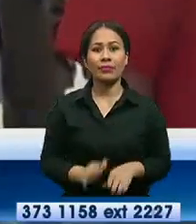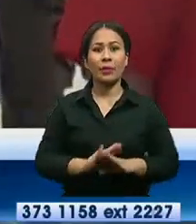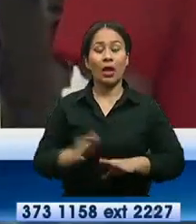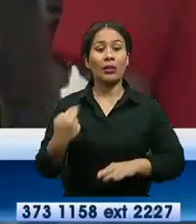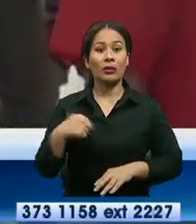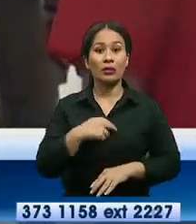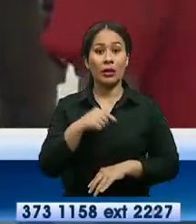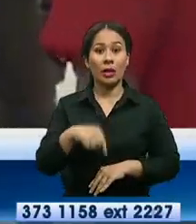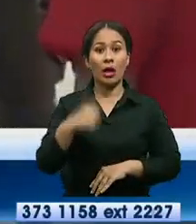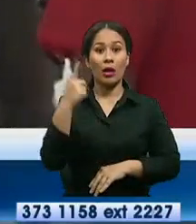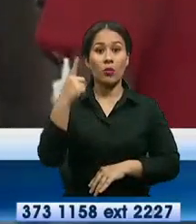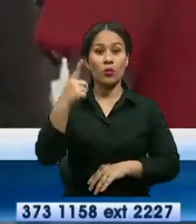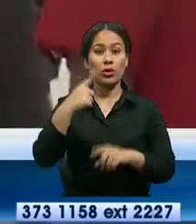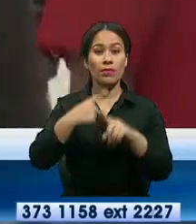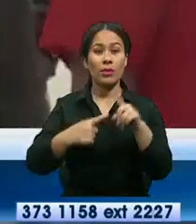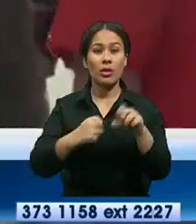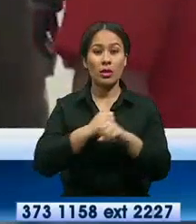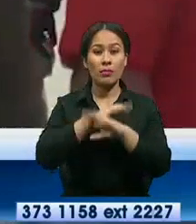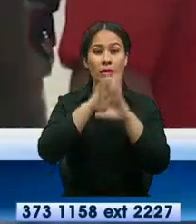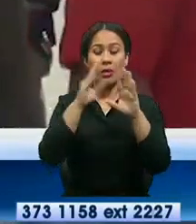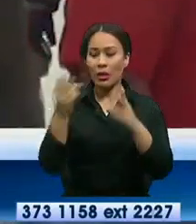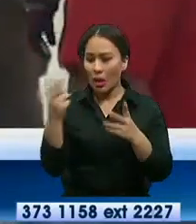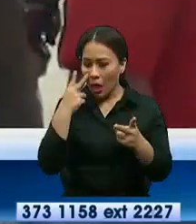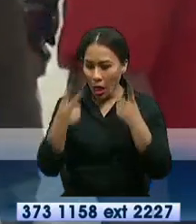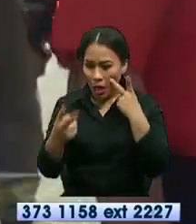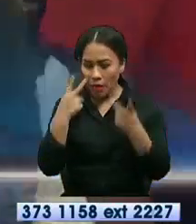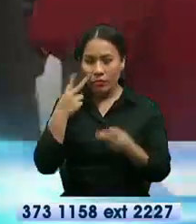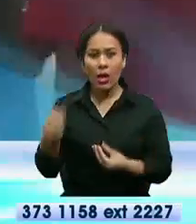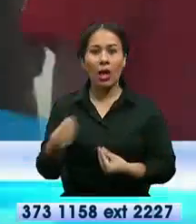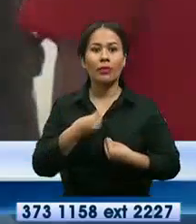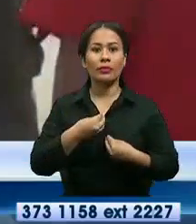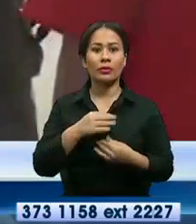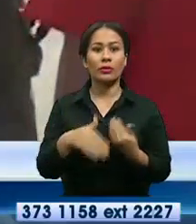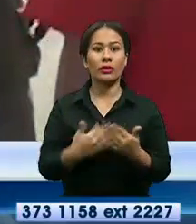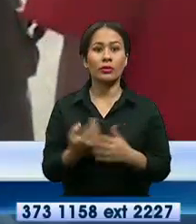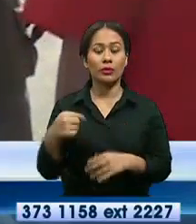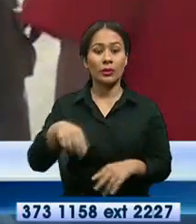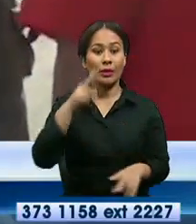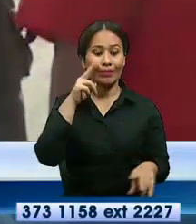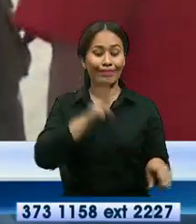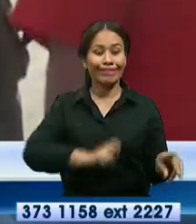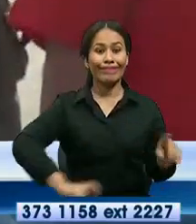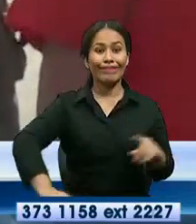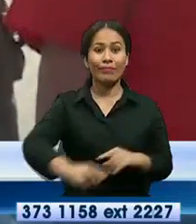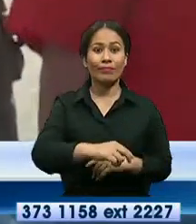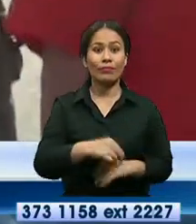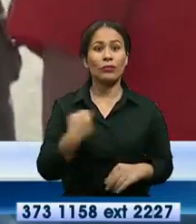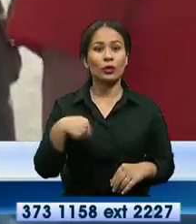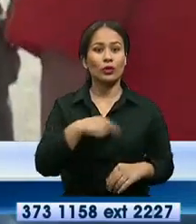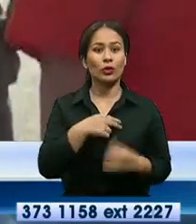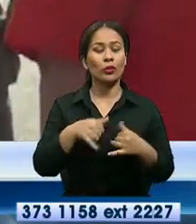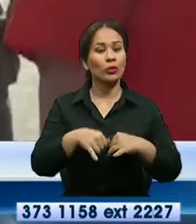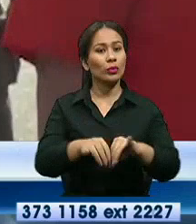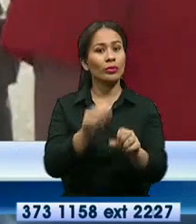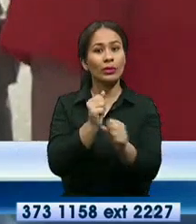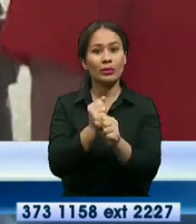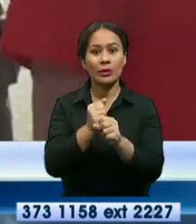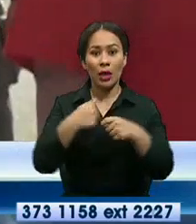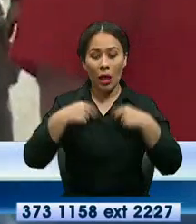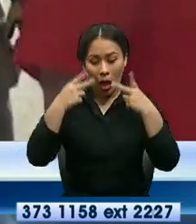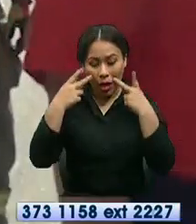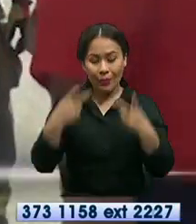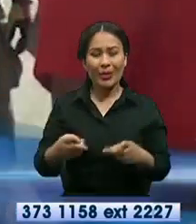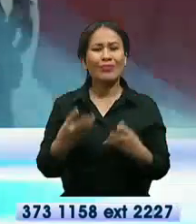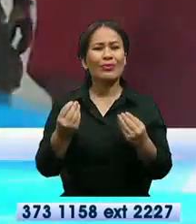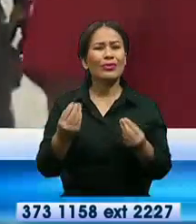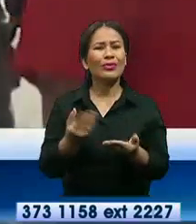1:30 de la mañana levantamos toda esa información y ahora lo que estamos haciendo es una verificación en el sitio y seguimos encontrando gran cantidad de